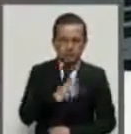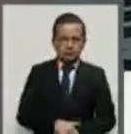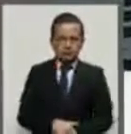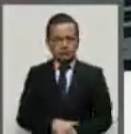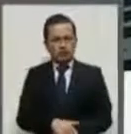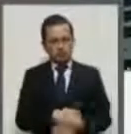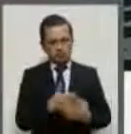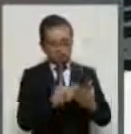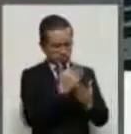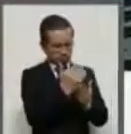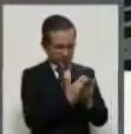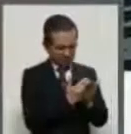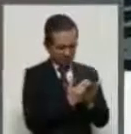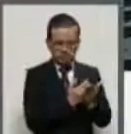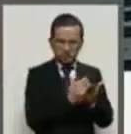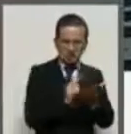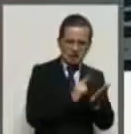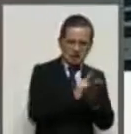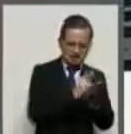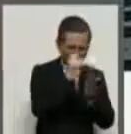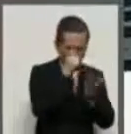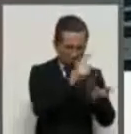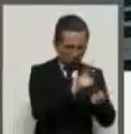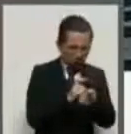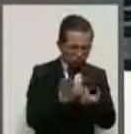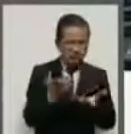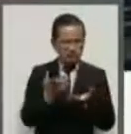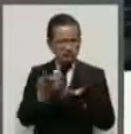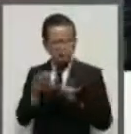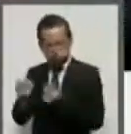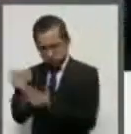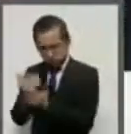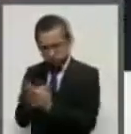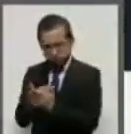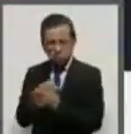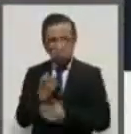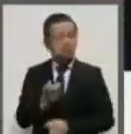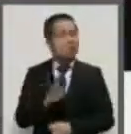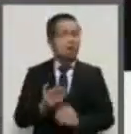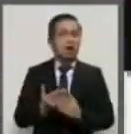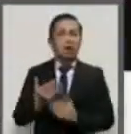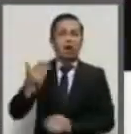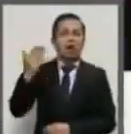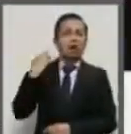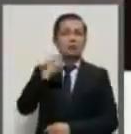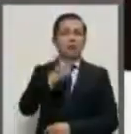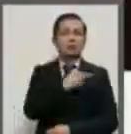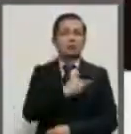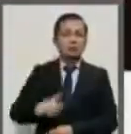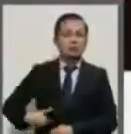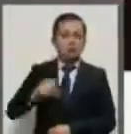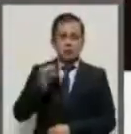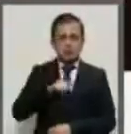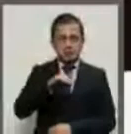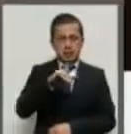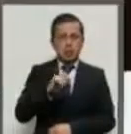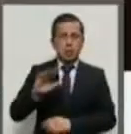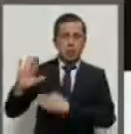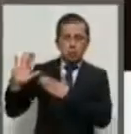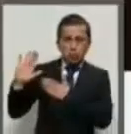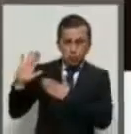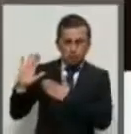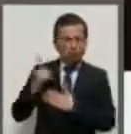Ejecutivo Federal es una propuesta que cumple con las promesas de campaña del presidente Andrés Manuel López